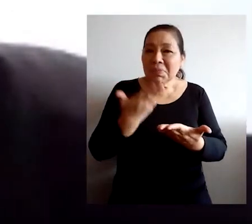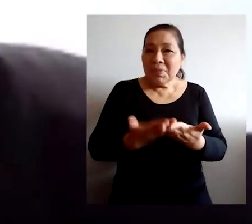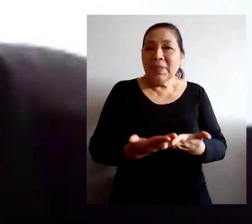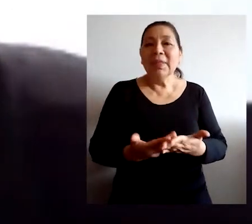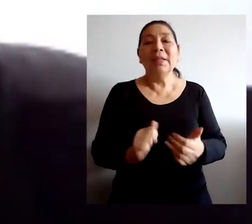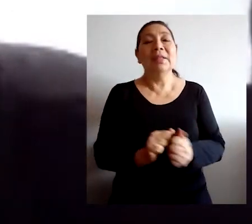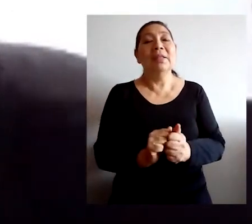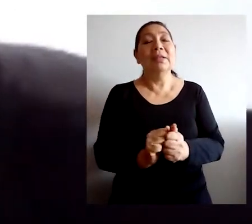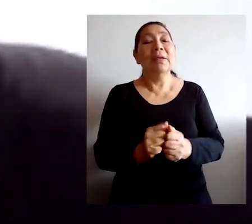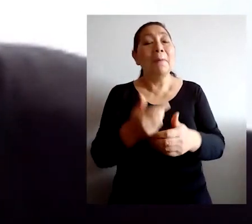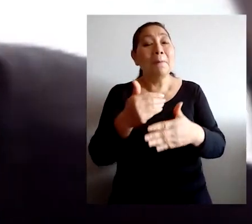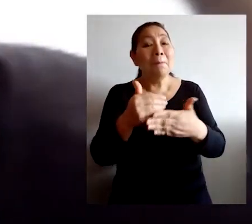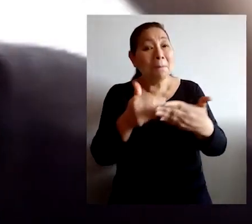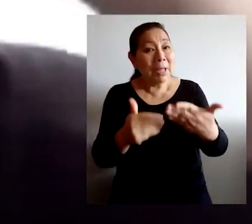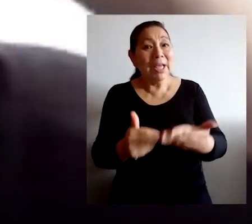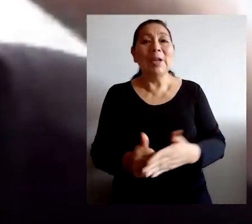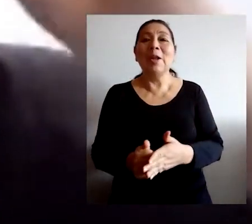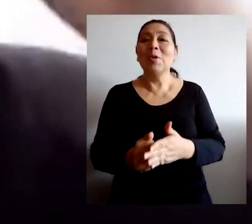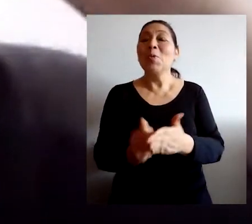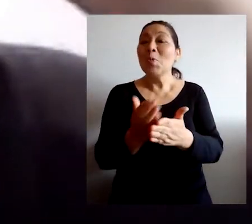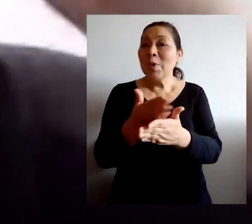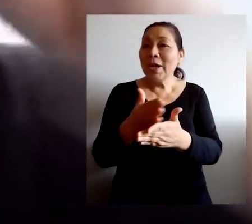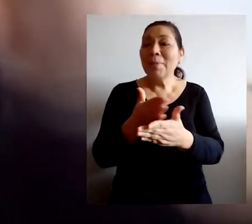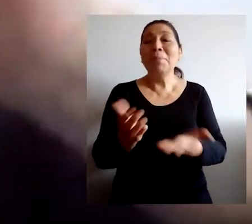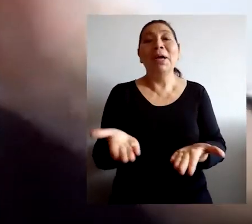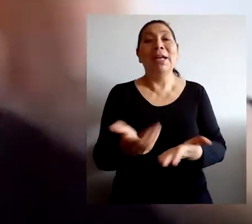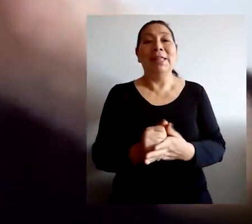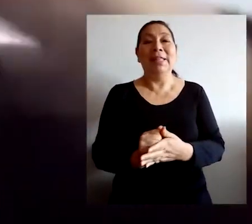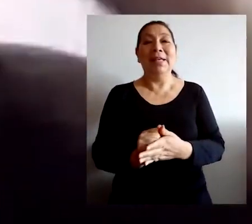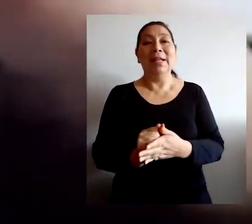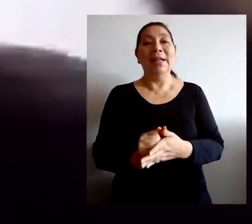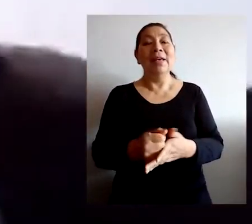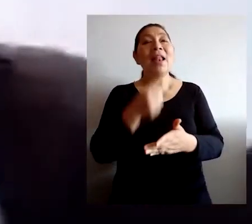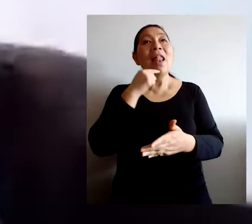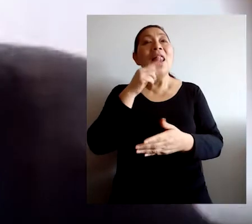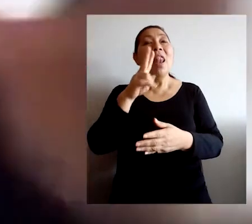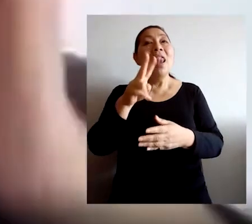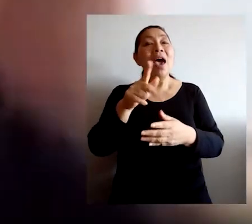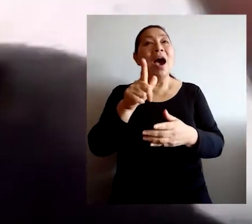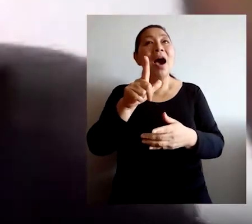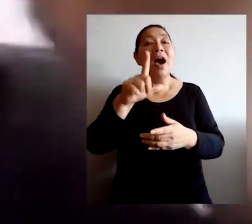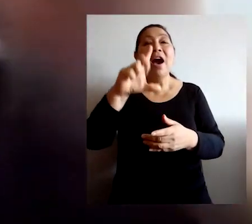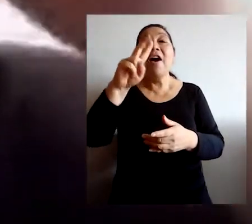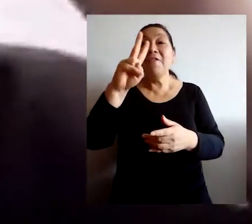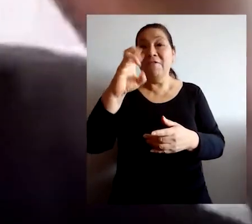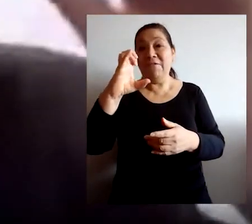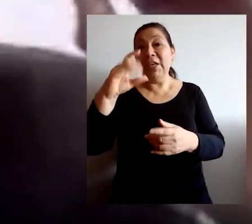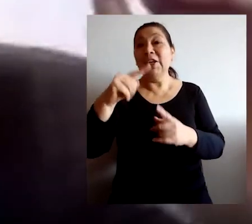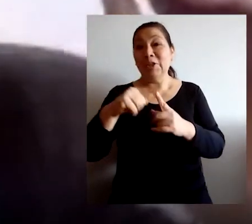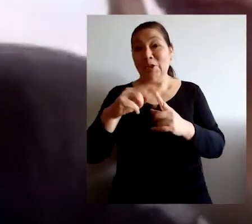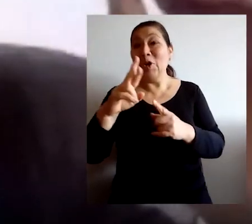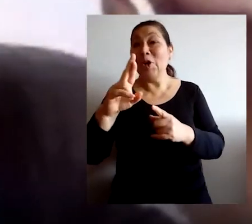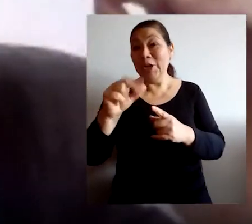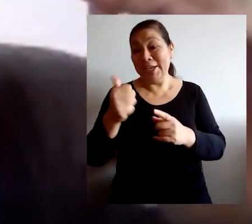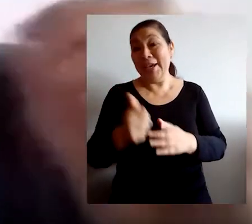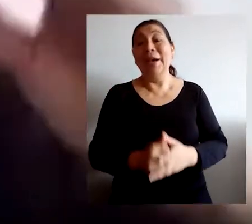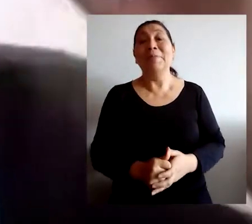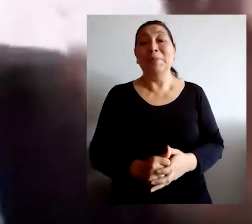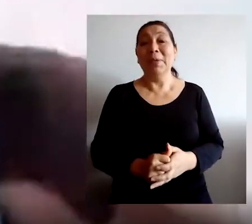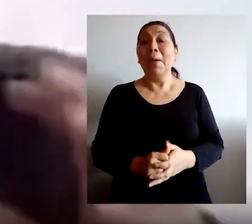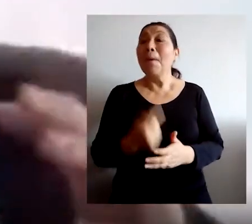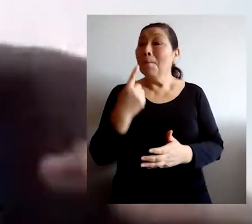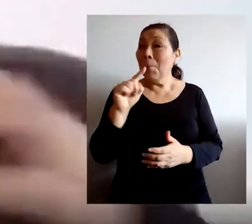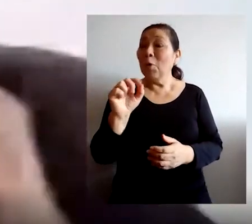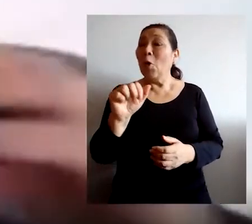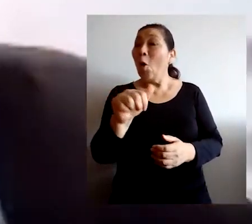reivindicación, proceso de prescripción que siga con respecto a una parte del predio La Victoria, el gran predio que ahorita es materia litis.